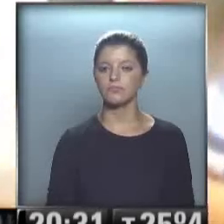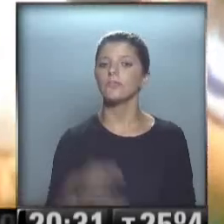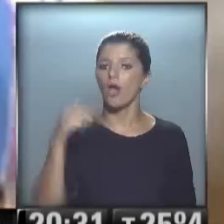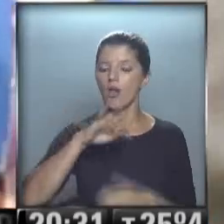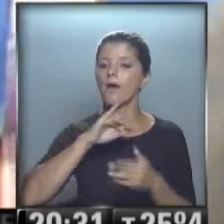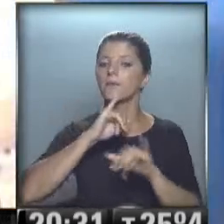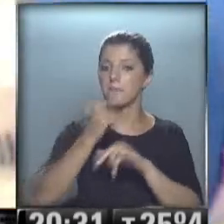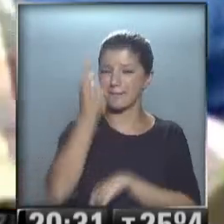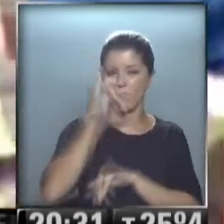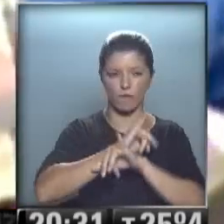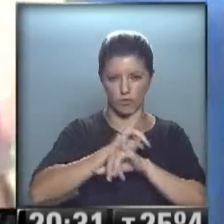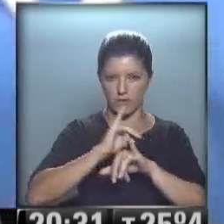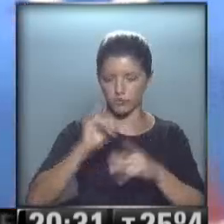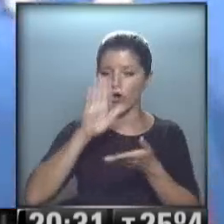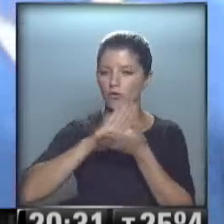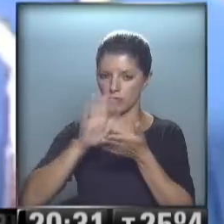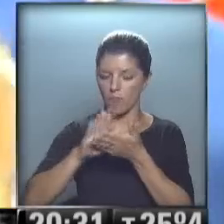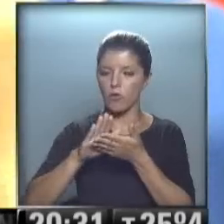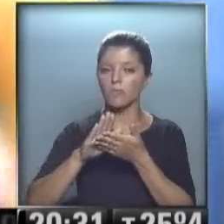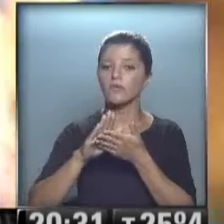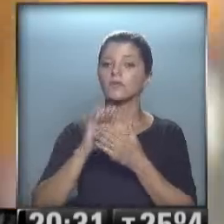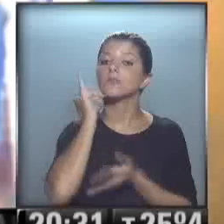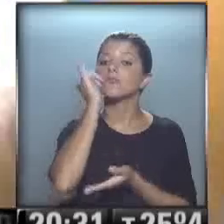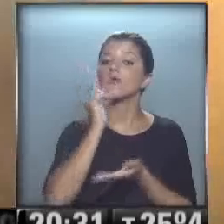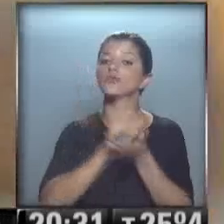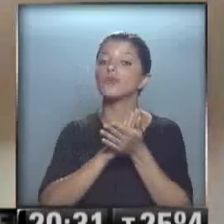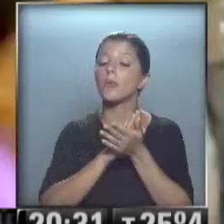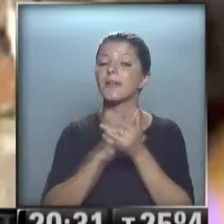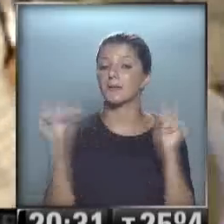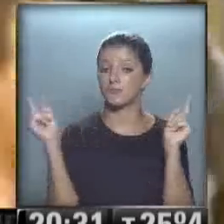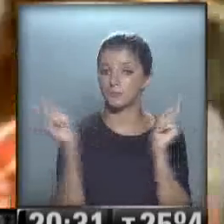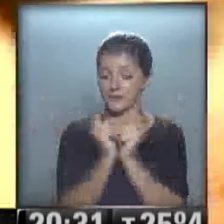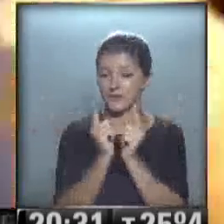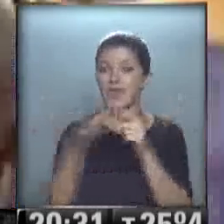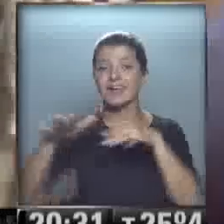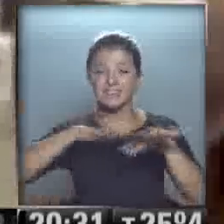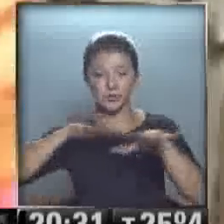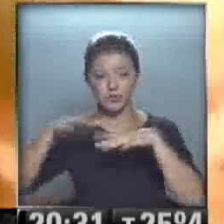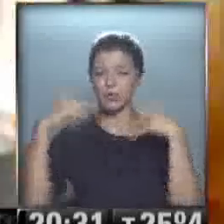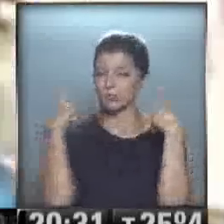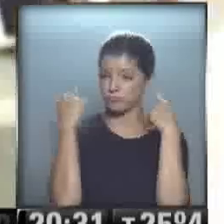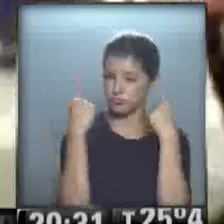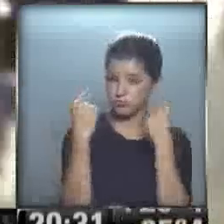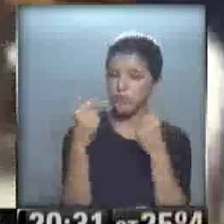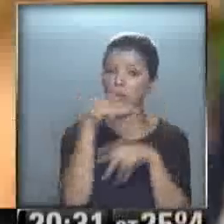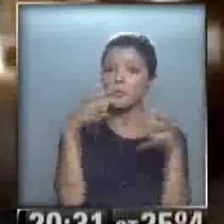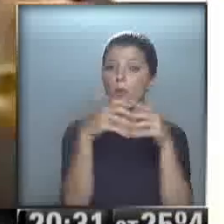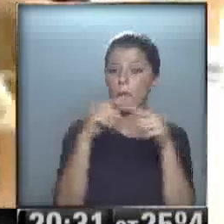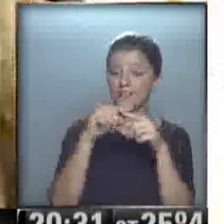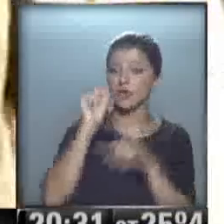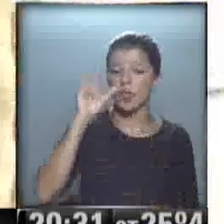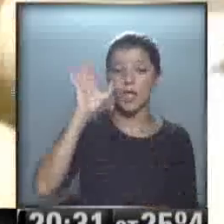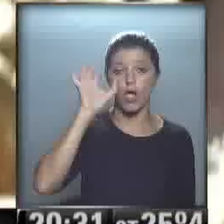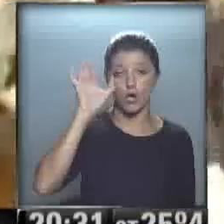Actualizamos la primera de las informaciones correspondientes a la síntesis nacional. En medio de una fuerte polémica, el oficialismo cordobés